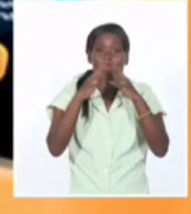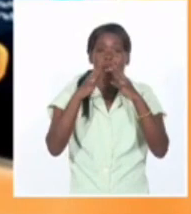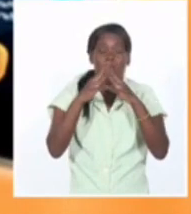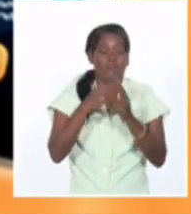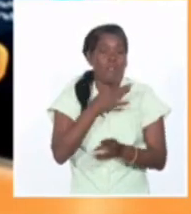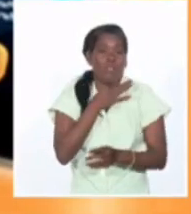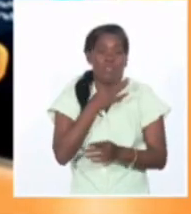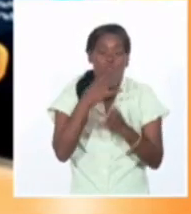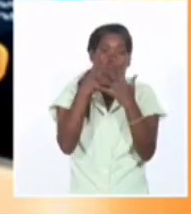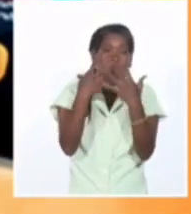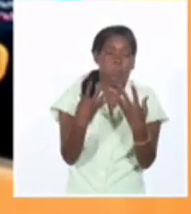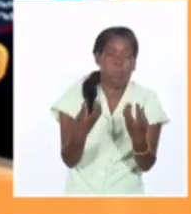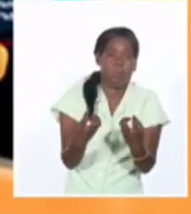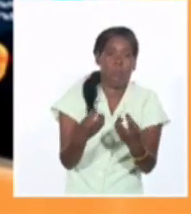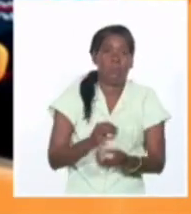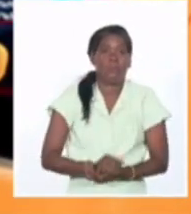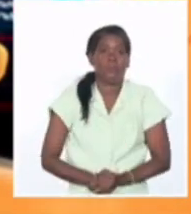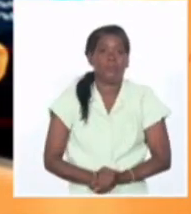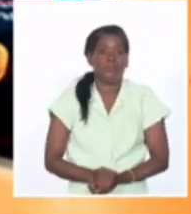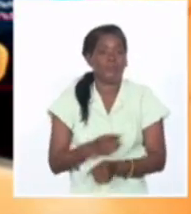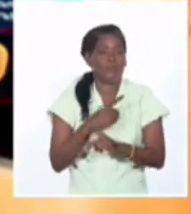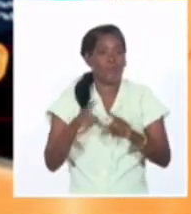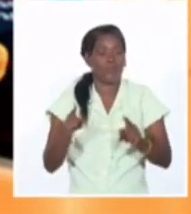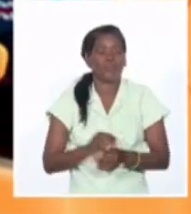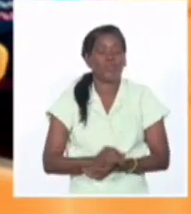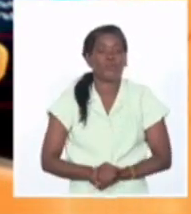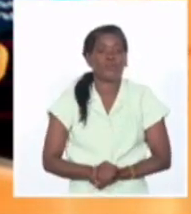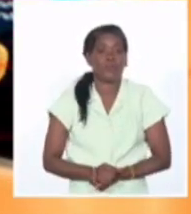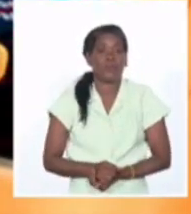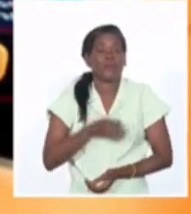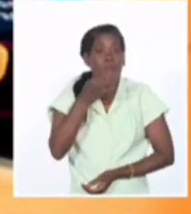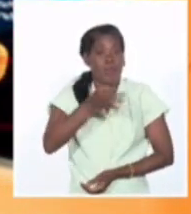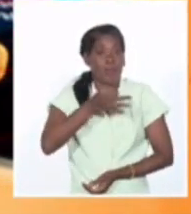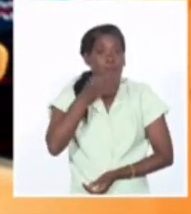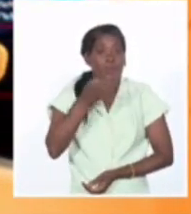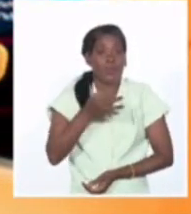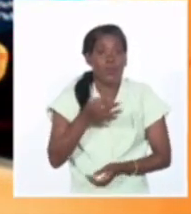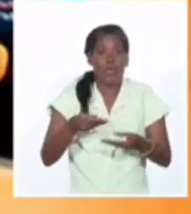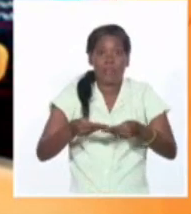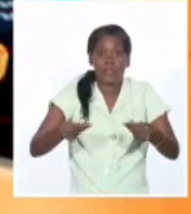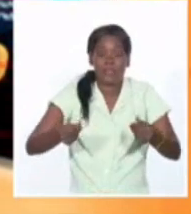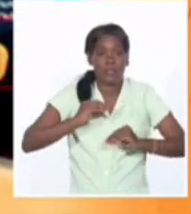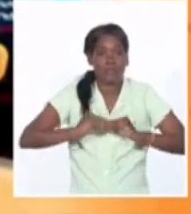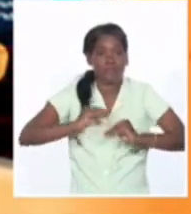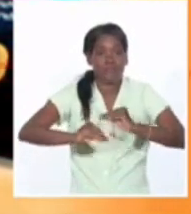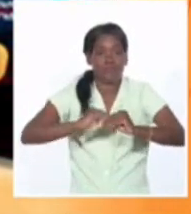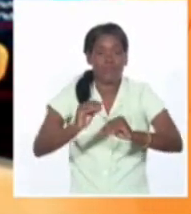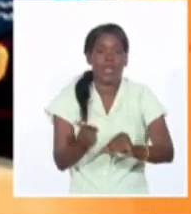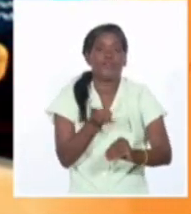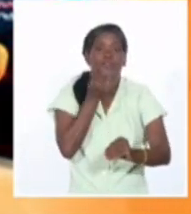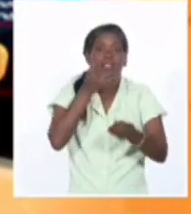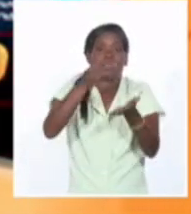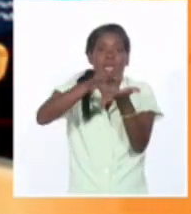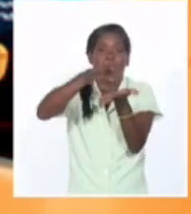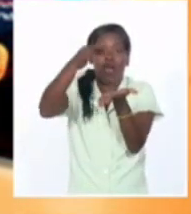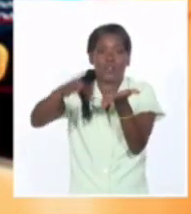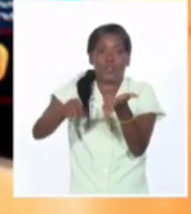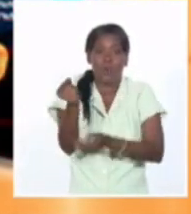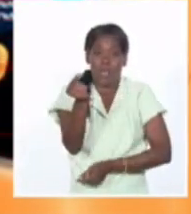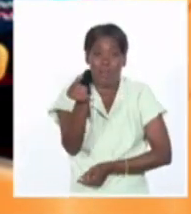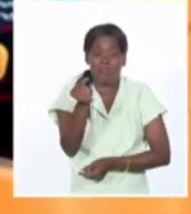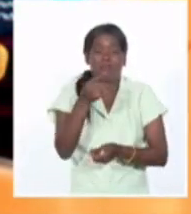territorio yarense se reportan además serias afectaciones en los cultivos, sobre todo el arroz, que es el cultivo fundamental